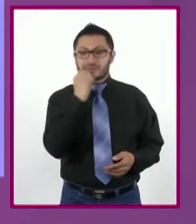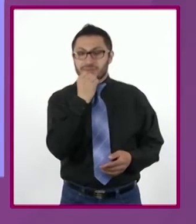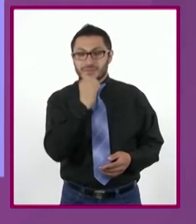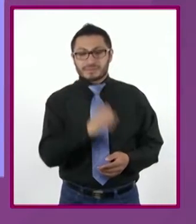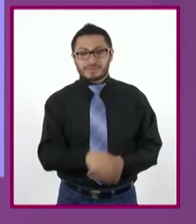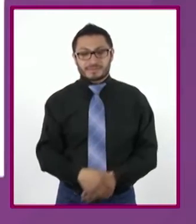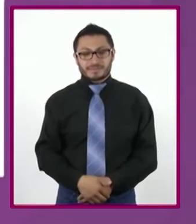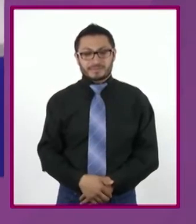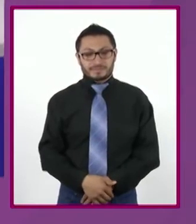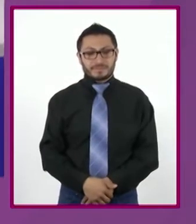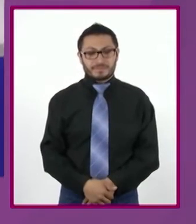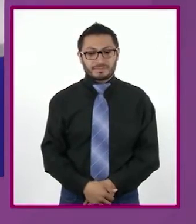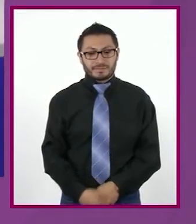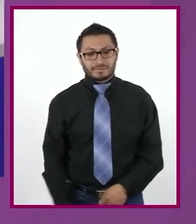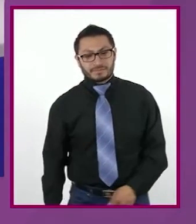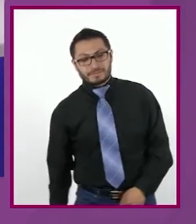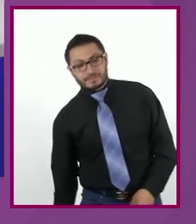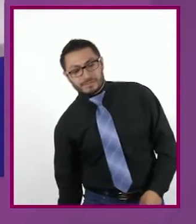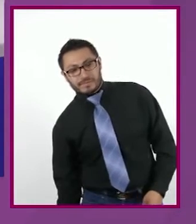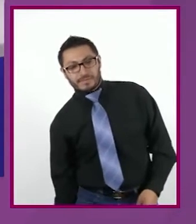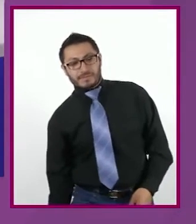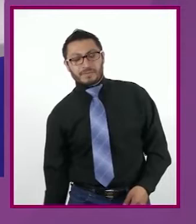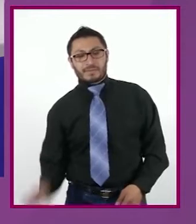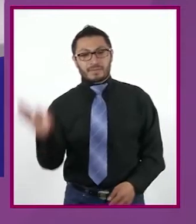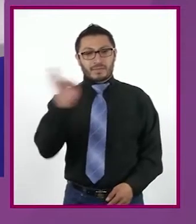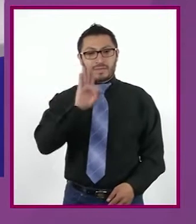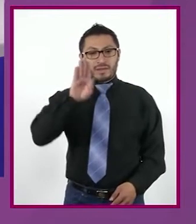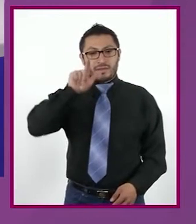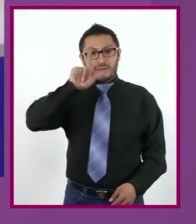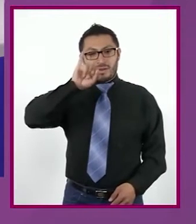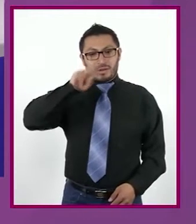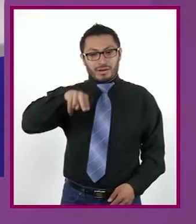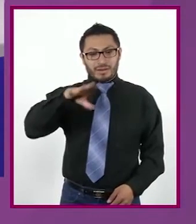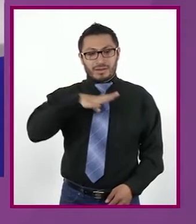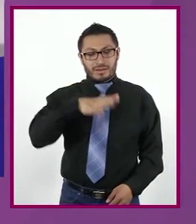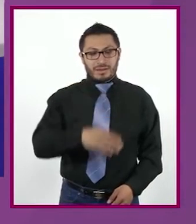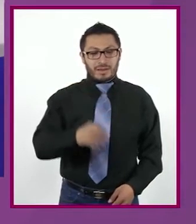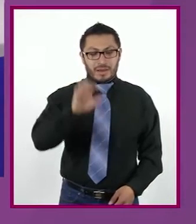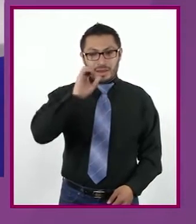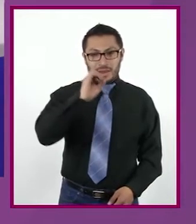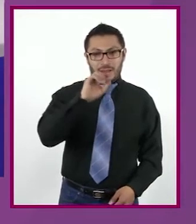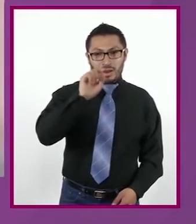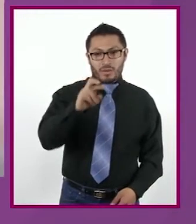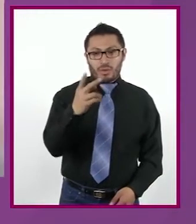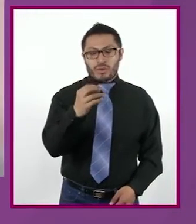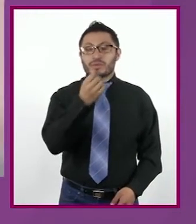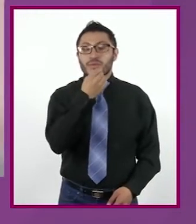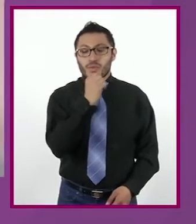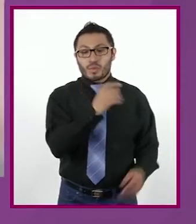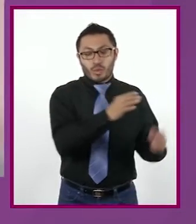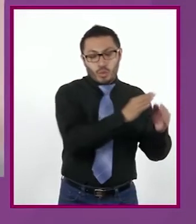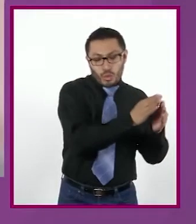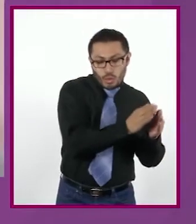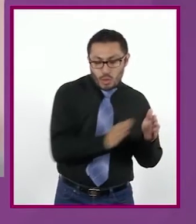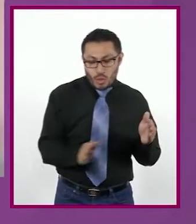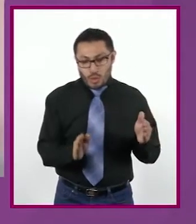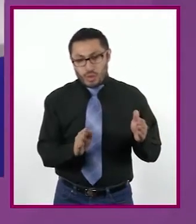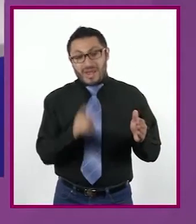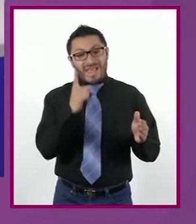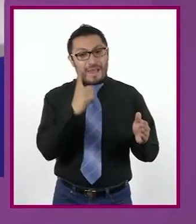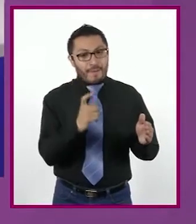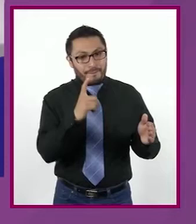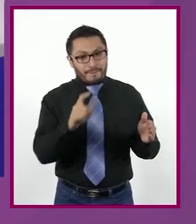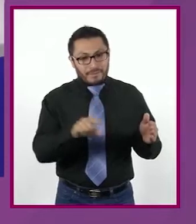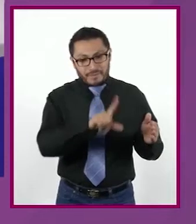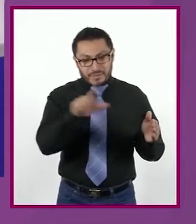distancia. Si el balín tardó 0.25 segundos en llegar a la primera marca